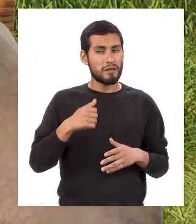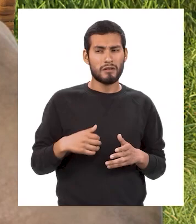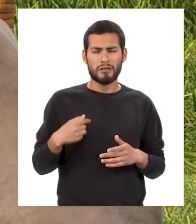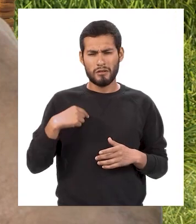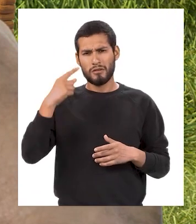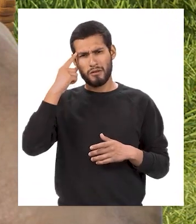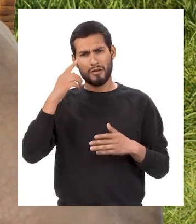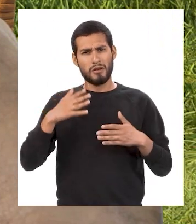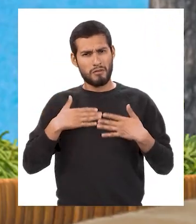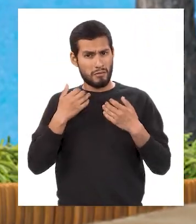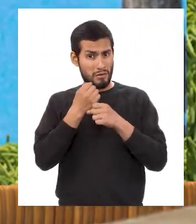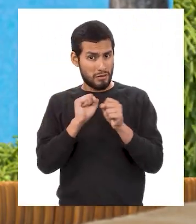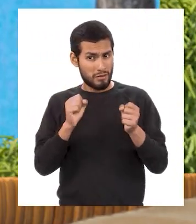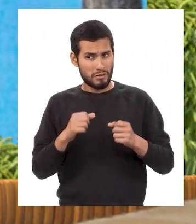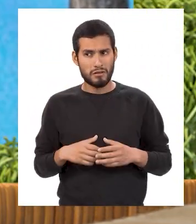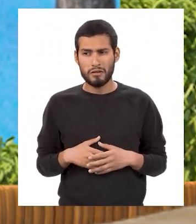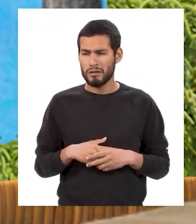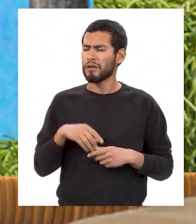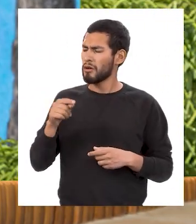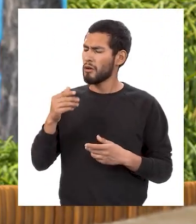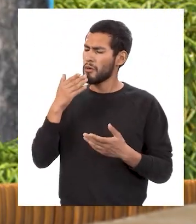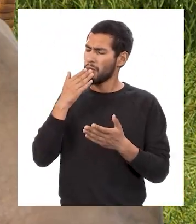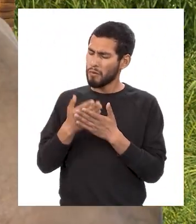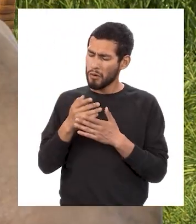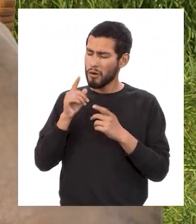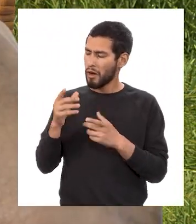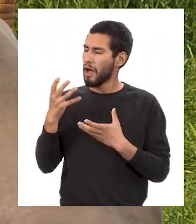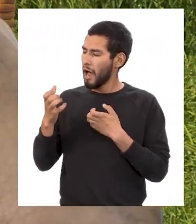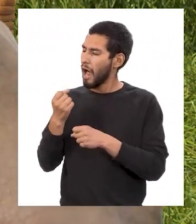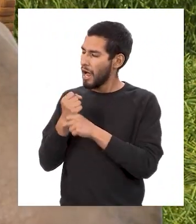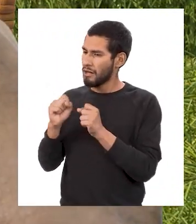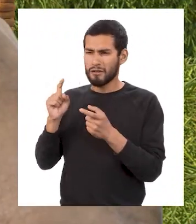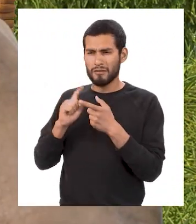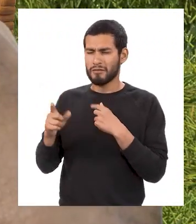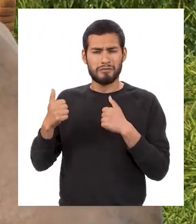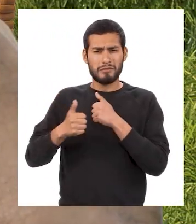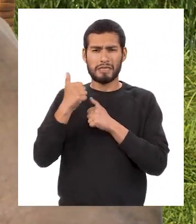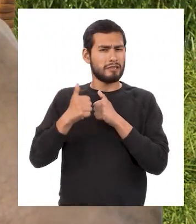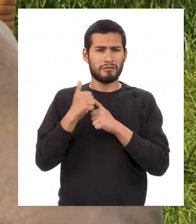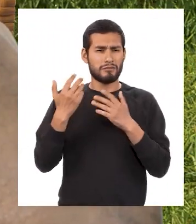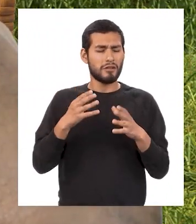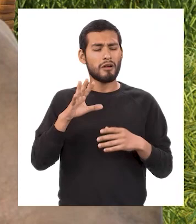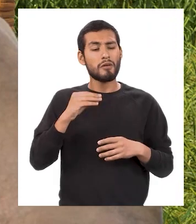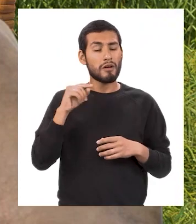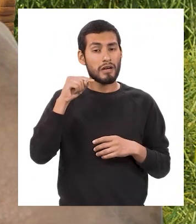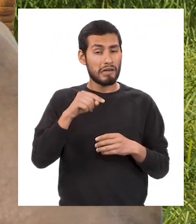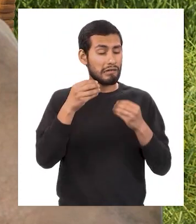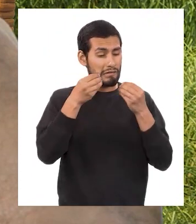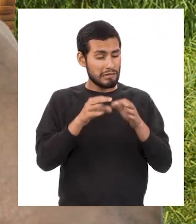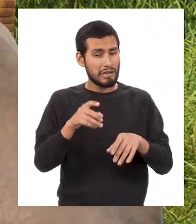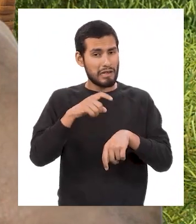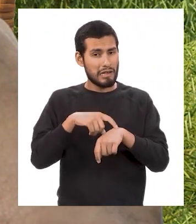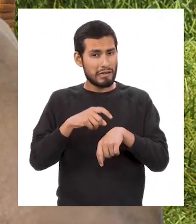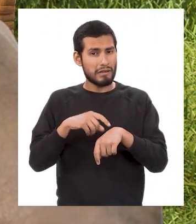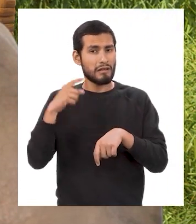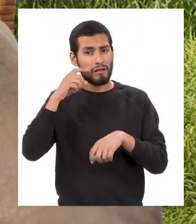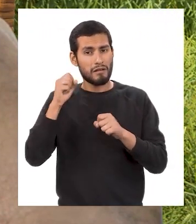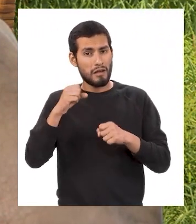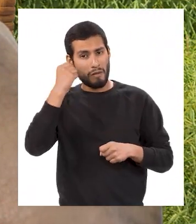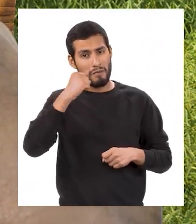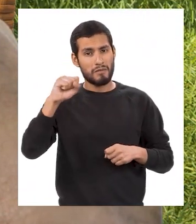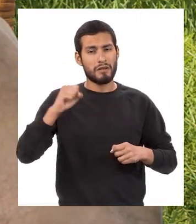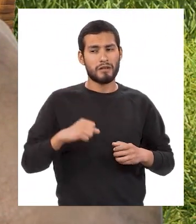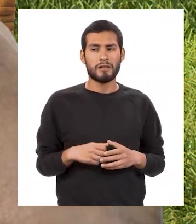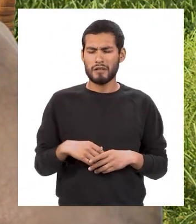esa muchacha morir mañana, creo que podemos salvarla. Eso es muy generoso de su parte, pero es muy arriesgado. Además que perdería